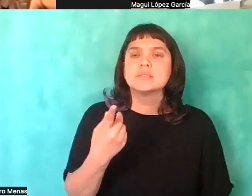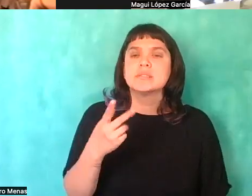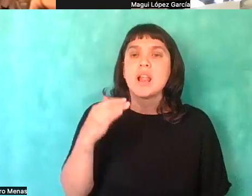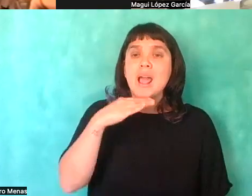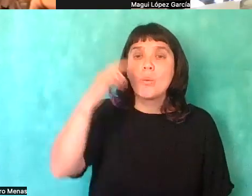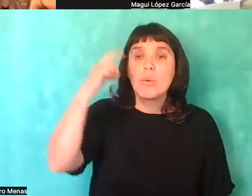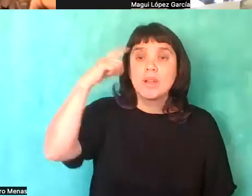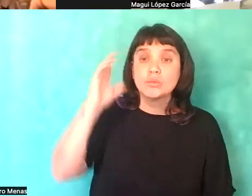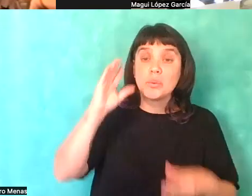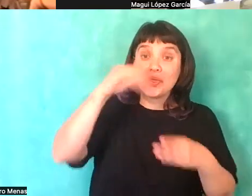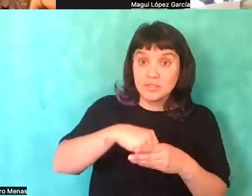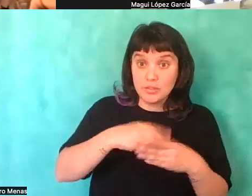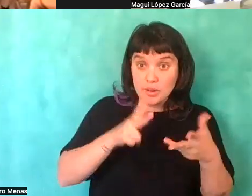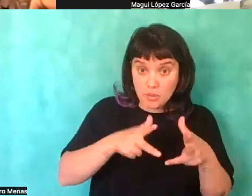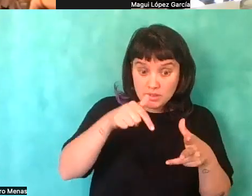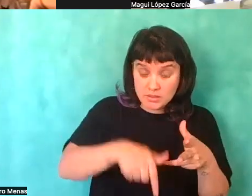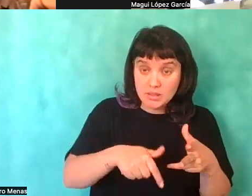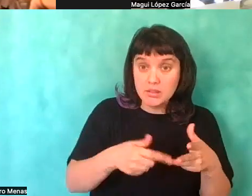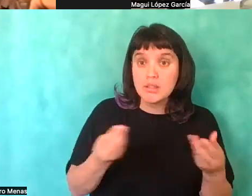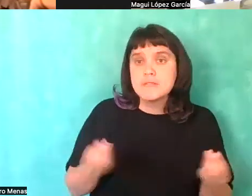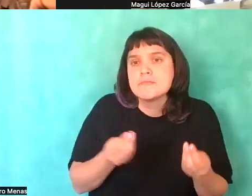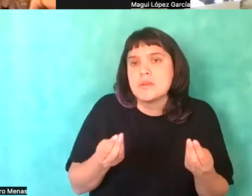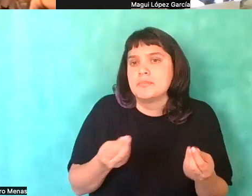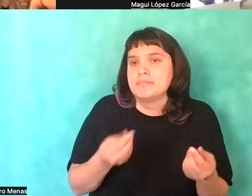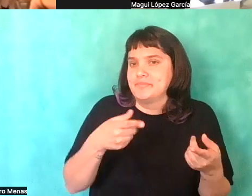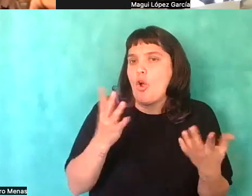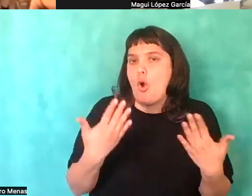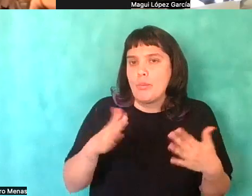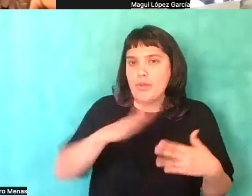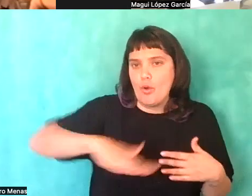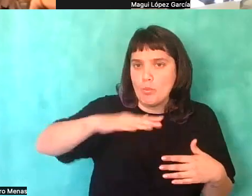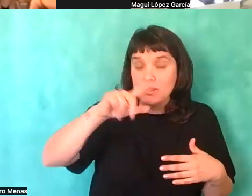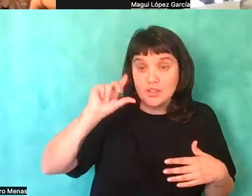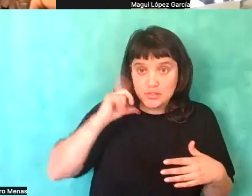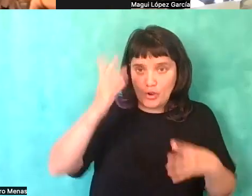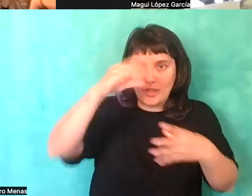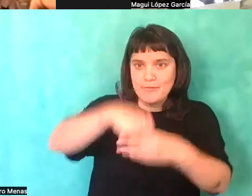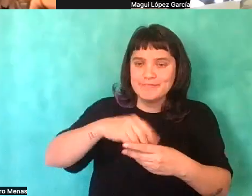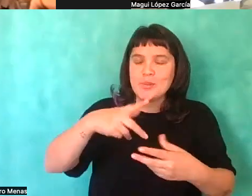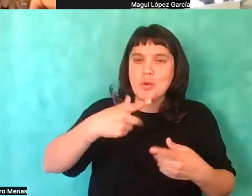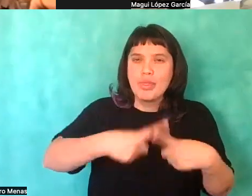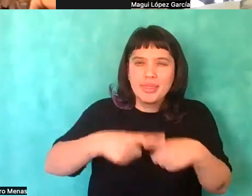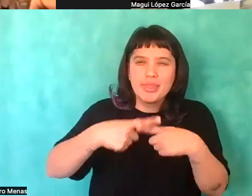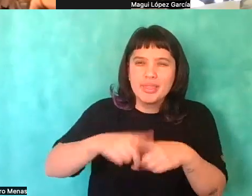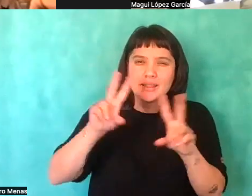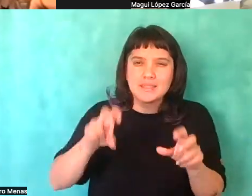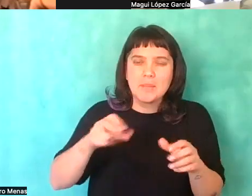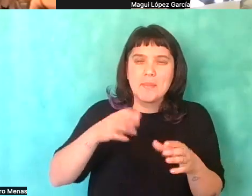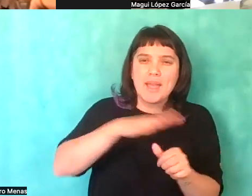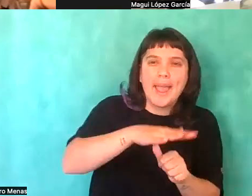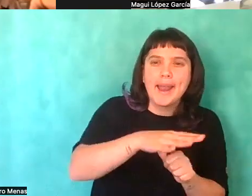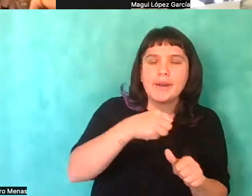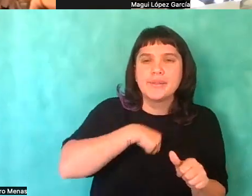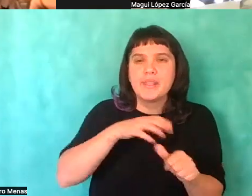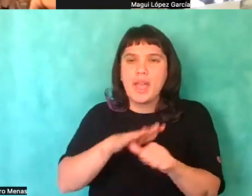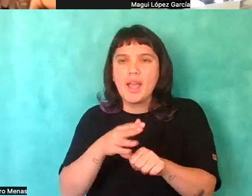hay discusiones que también se dieron hacia dentro de la comunidad sorda en torno a los géneros, digo, la identidad de género, a qué pasa, digamos,